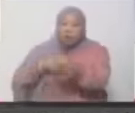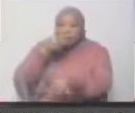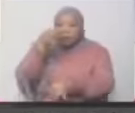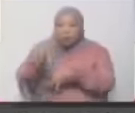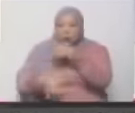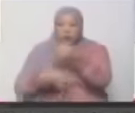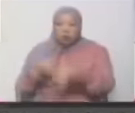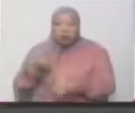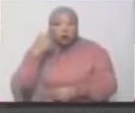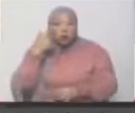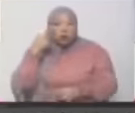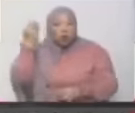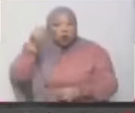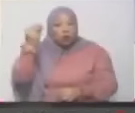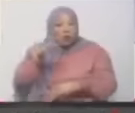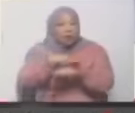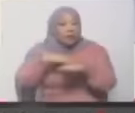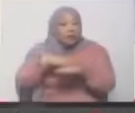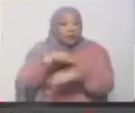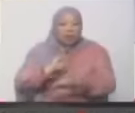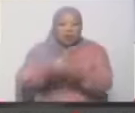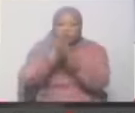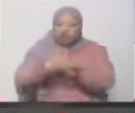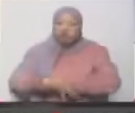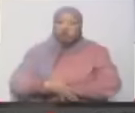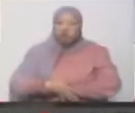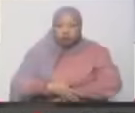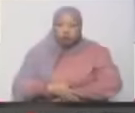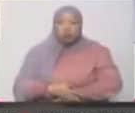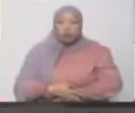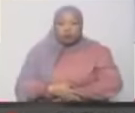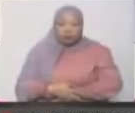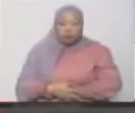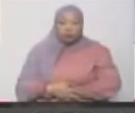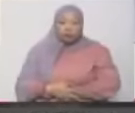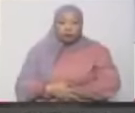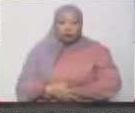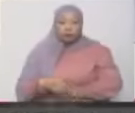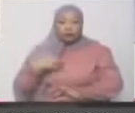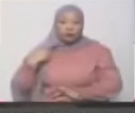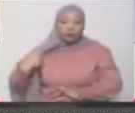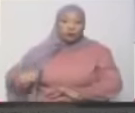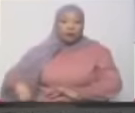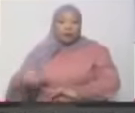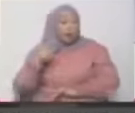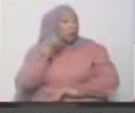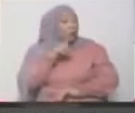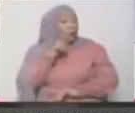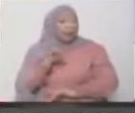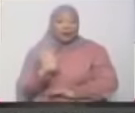que estaba pensando en eliminar el Ministerio de las Comunas. Porque, yo también. ¿Ah? No, mentira, vale, mentira.